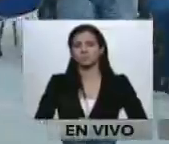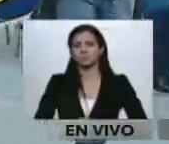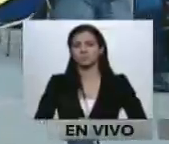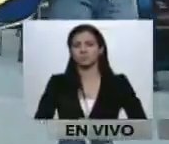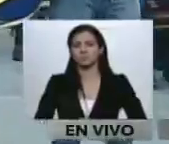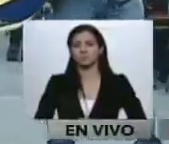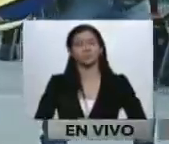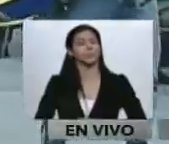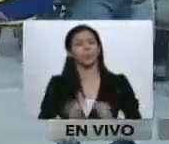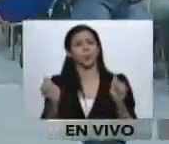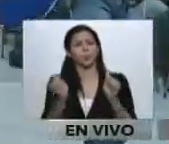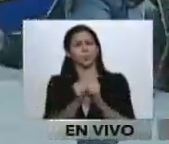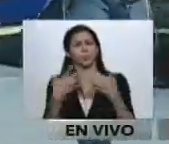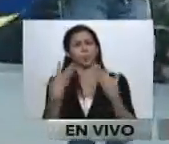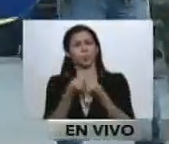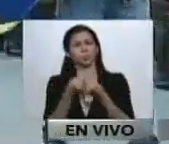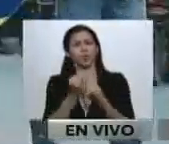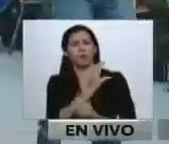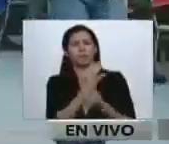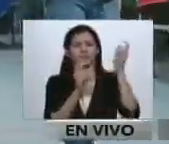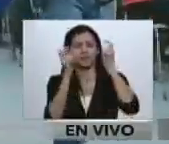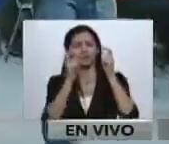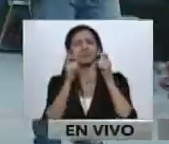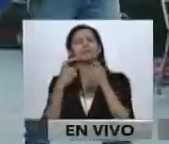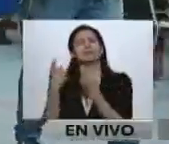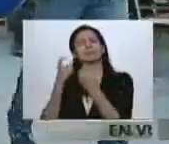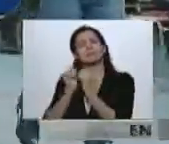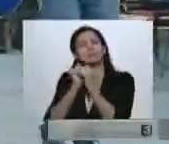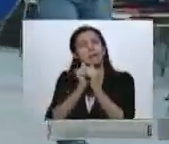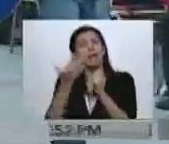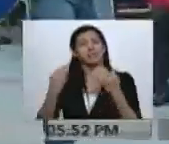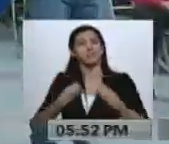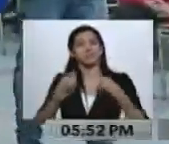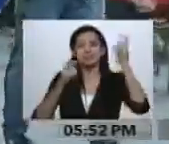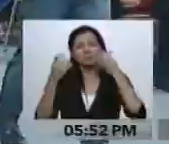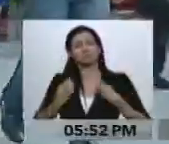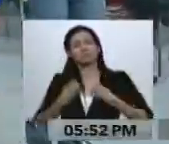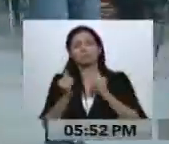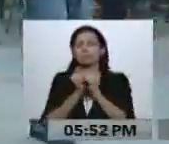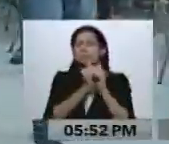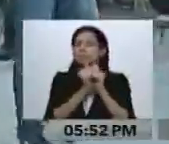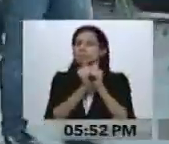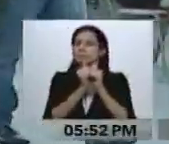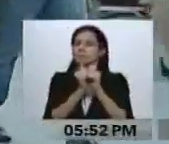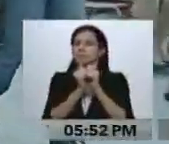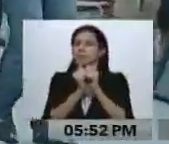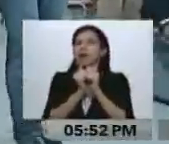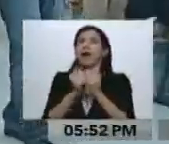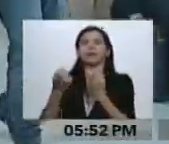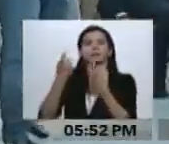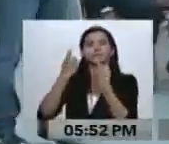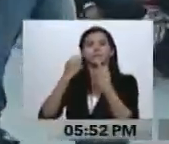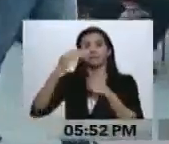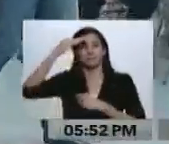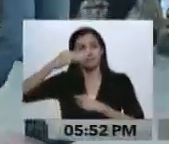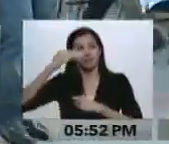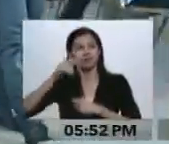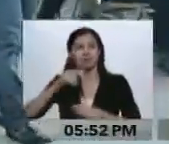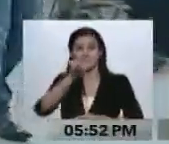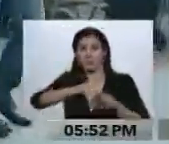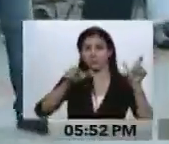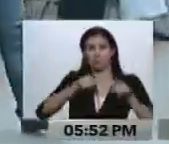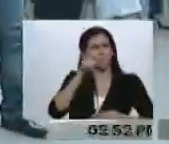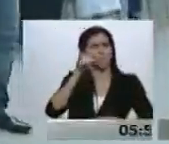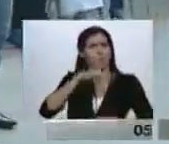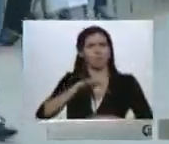Con el comandante eterno comprendimos que civiles y militares no son opuestos, que somos